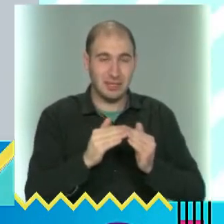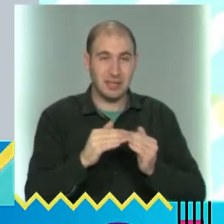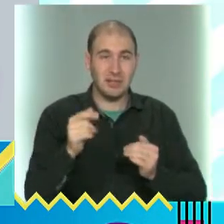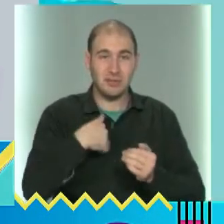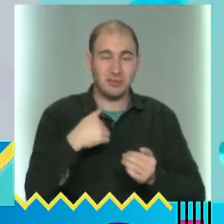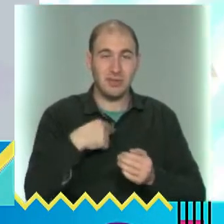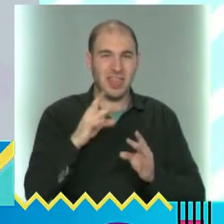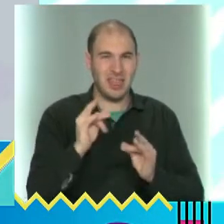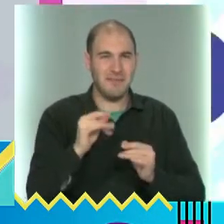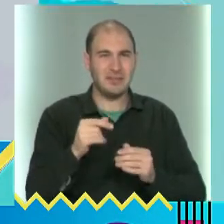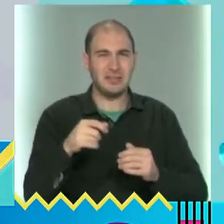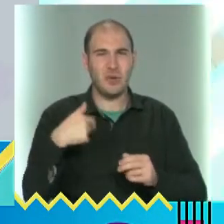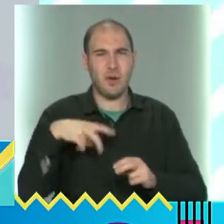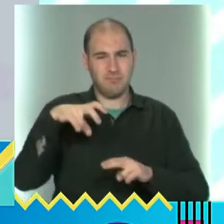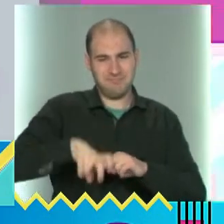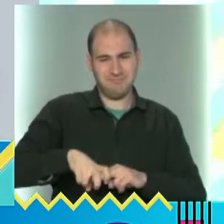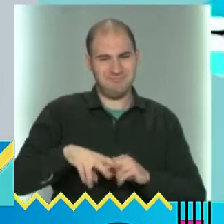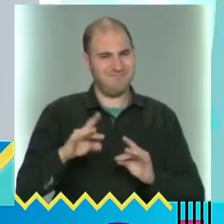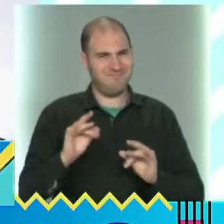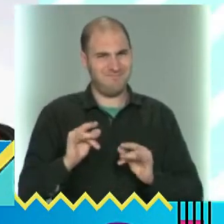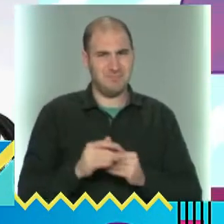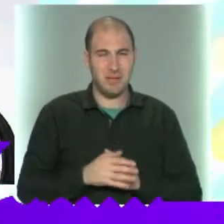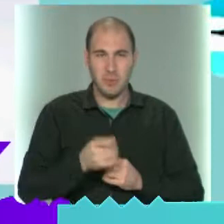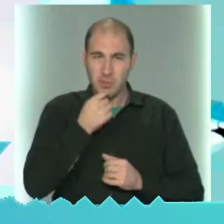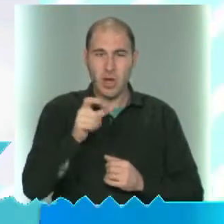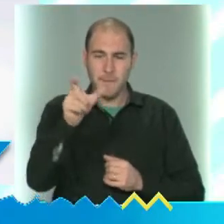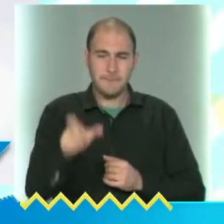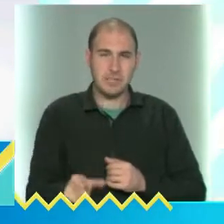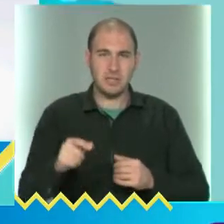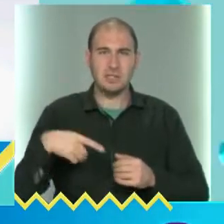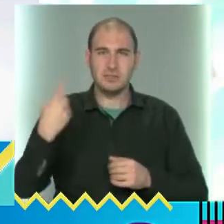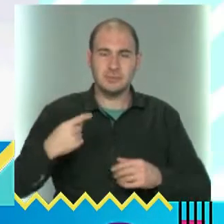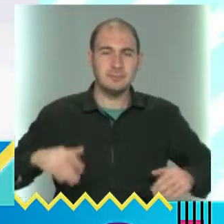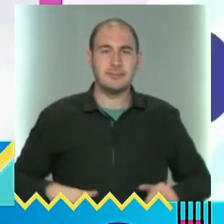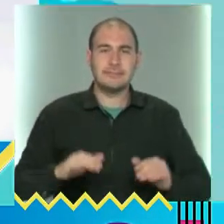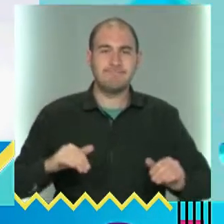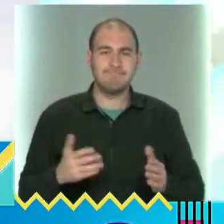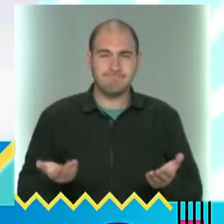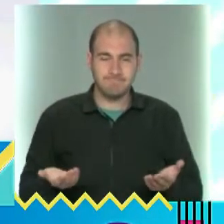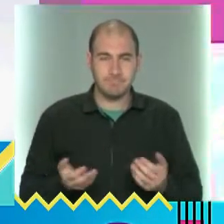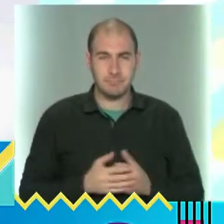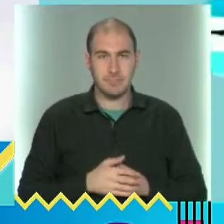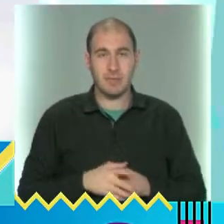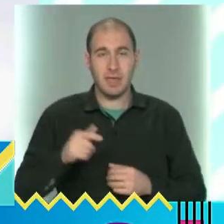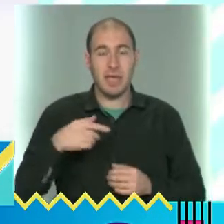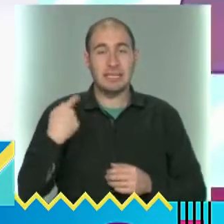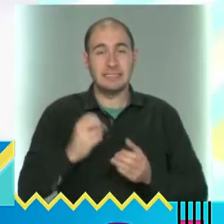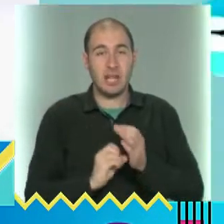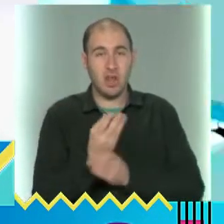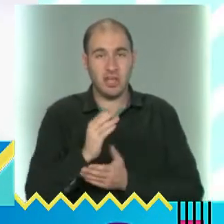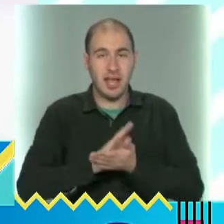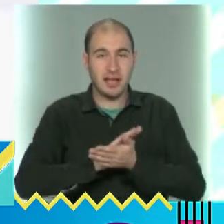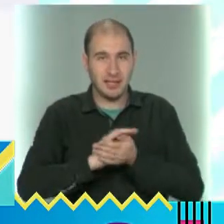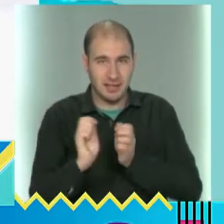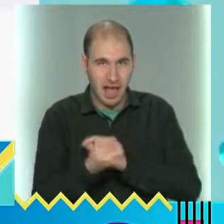de pie. Es muy difícil hacerlo desde la posición de sentado. Imagínense para una persona que está todo el tiempo en esa posición. Ahora bien, la tecnología ha cambiado